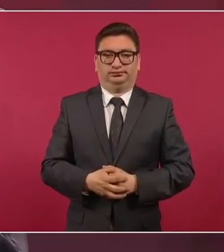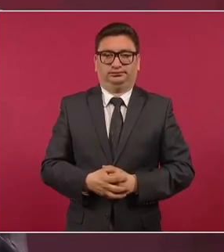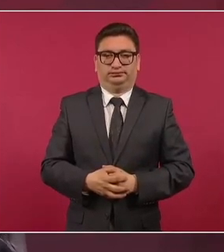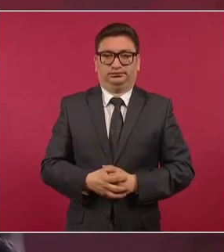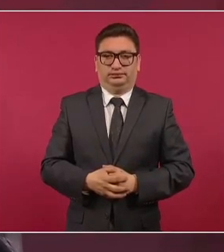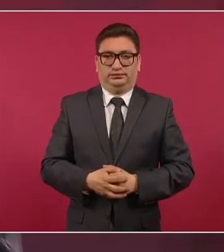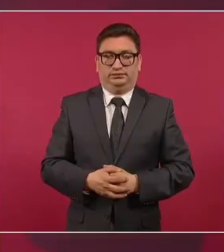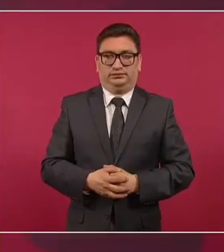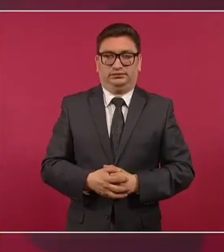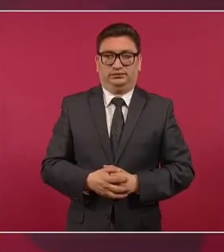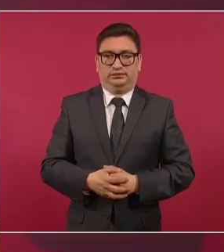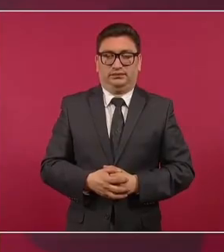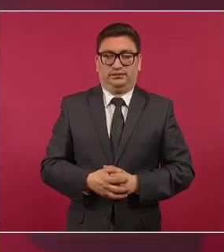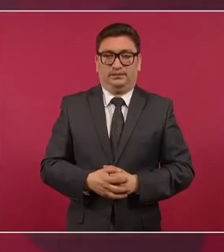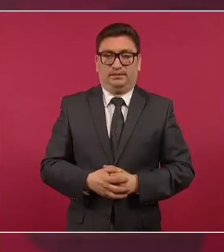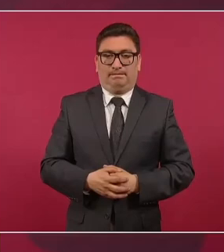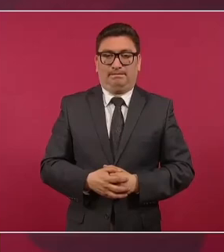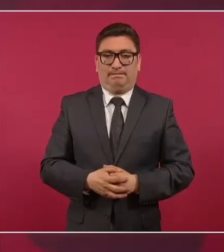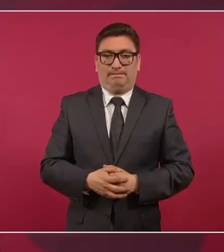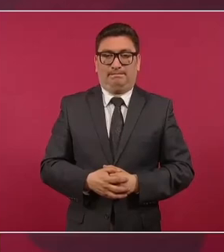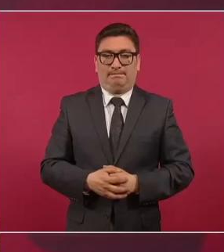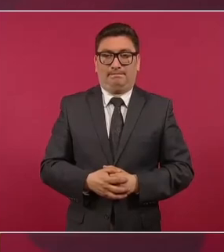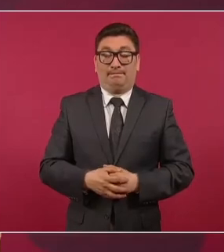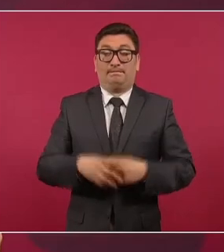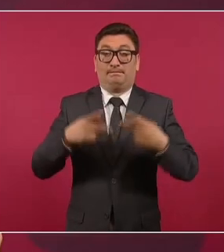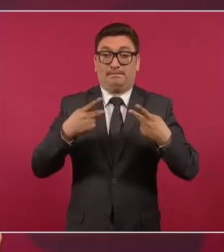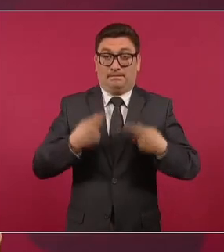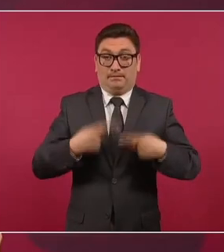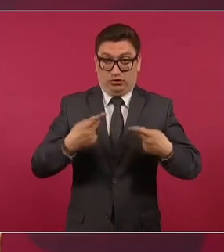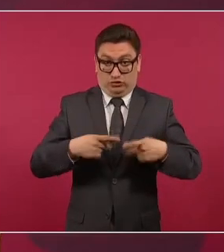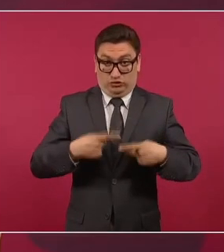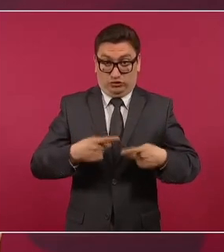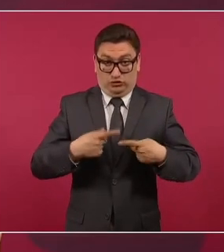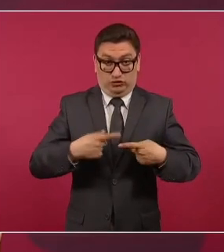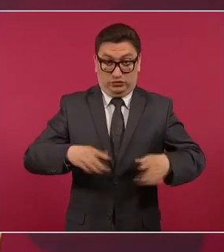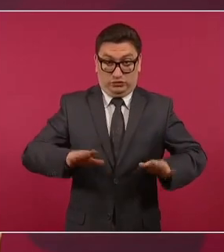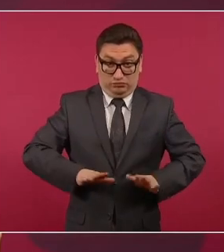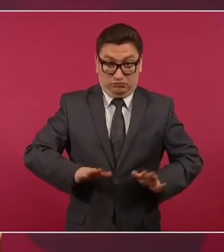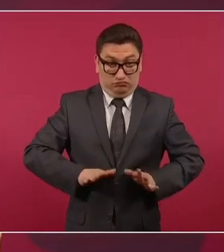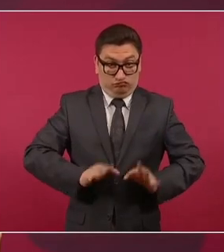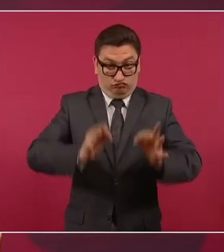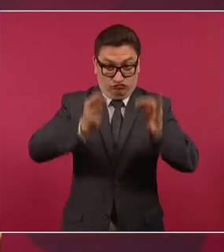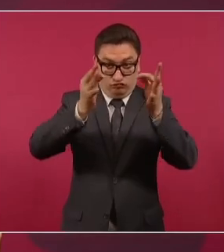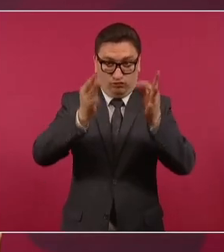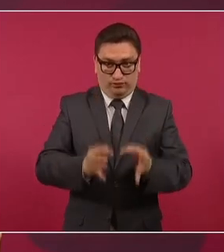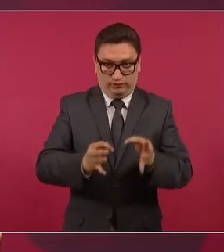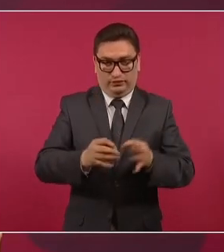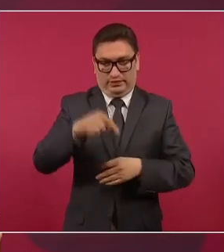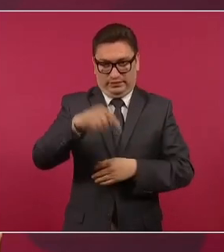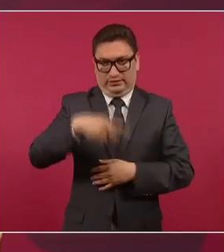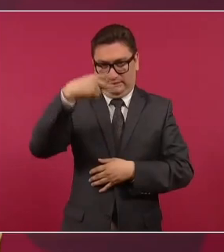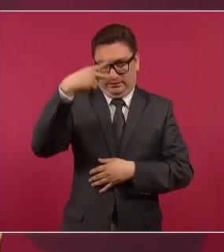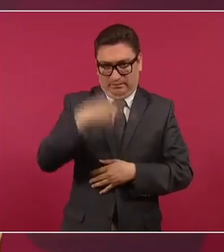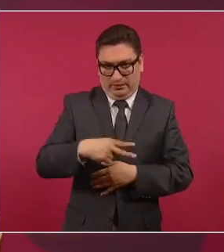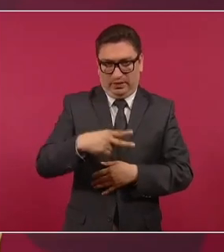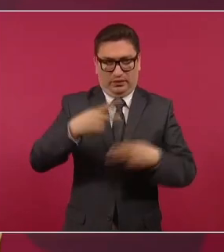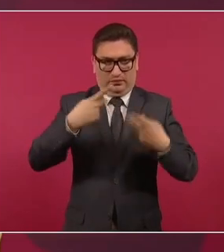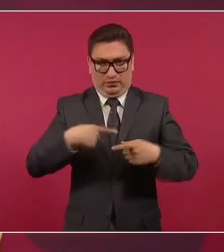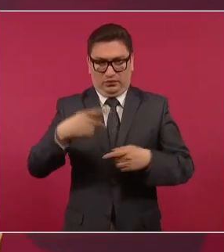La calidad de la fuerza de trabajo, de la mano de obra, el profesionalismo,